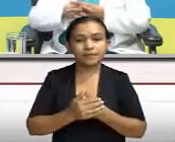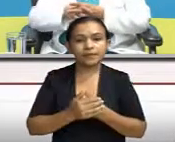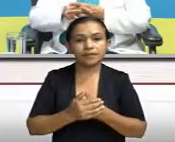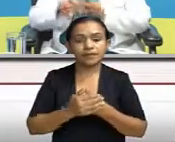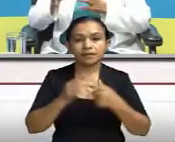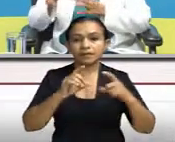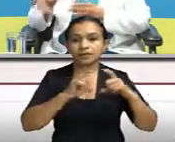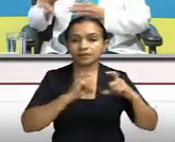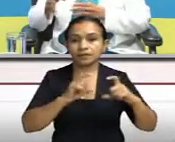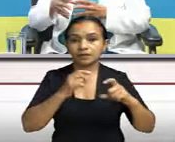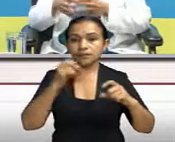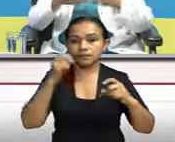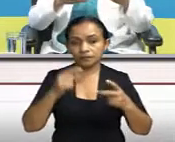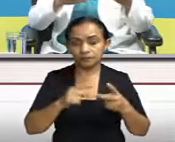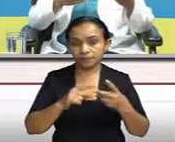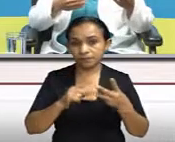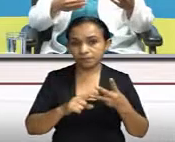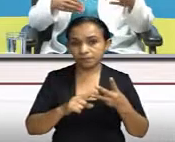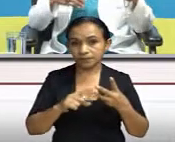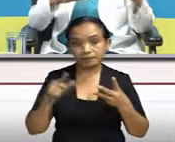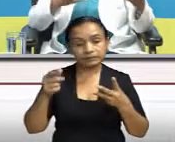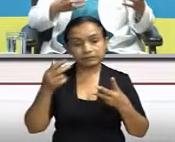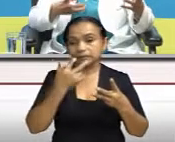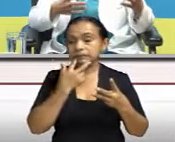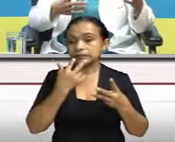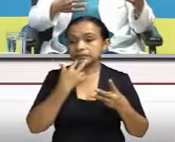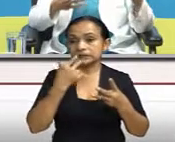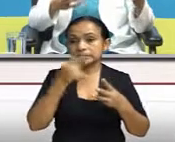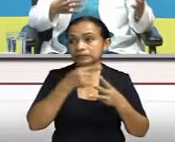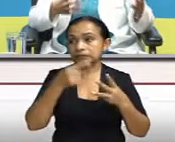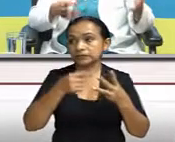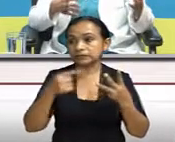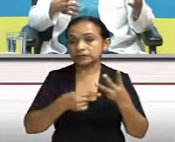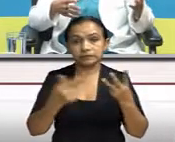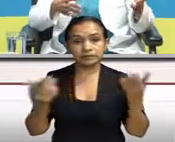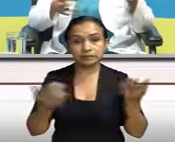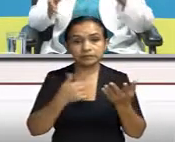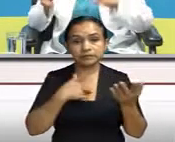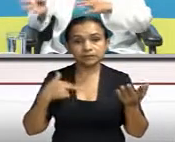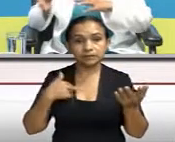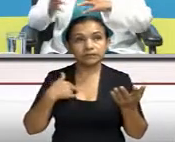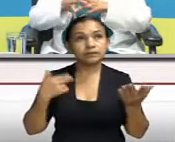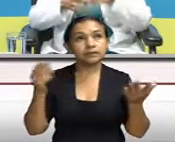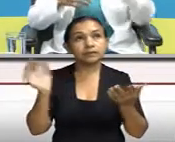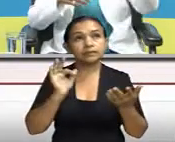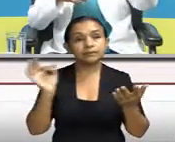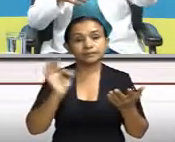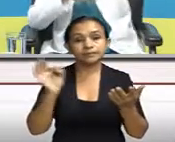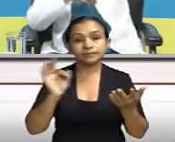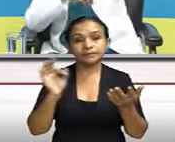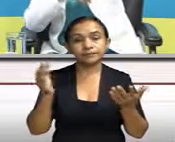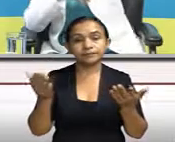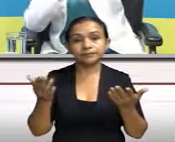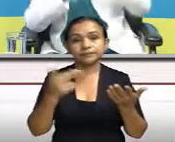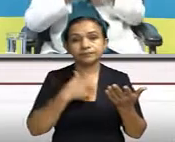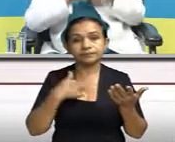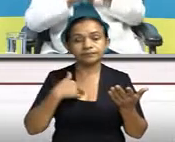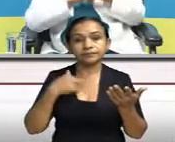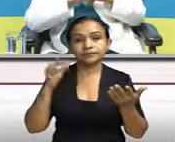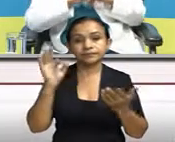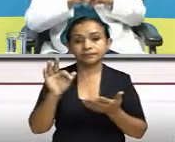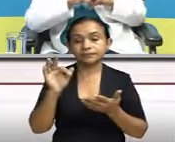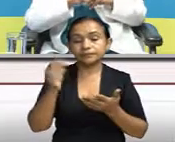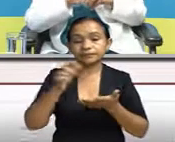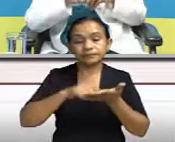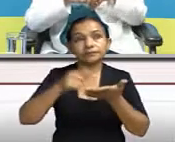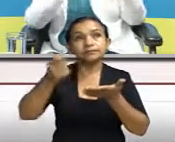cardíacas. Y tercero, si ya no funciona y si no mejora, está obstruida, hay dos mecanismos: cateterismo, ahí están los fármacos, como vemos